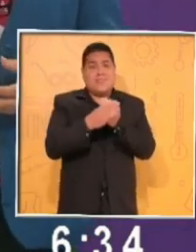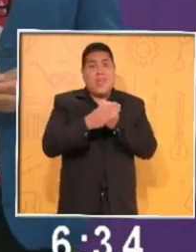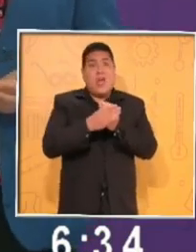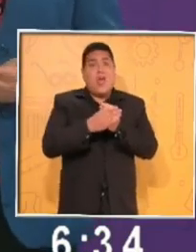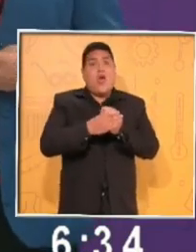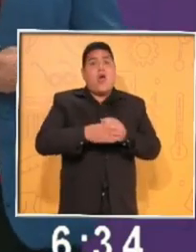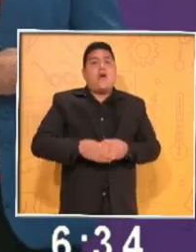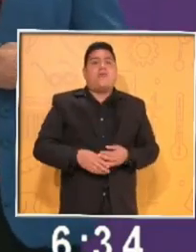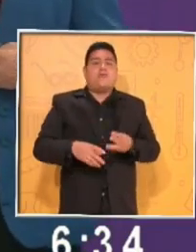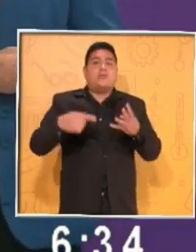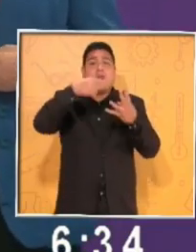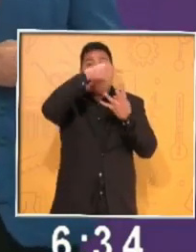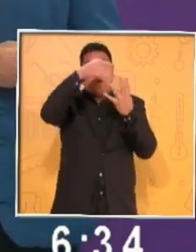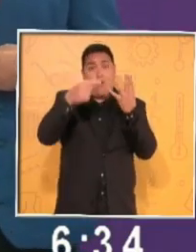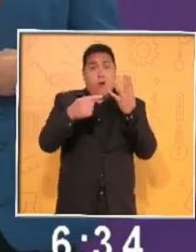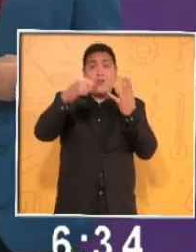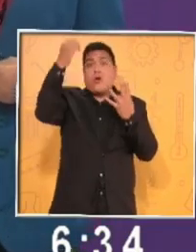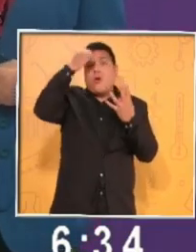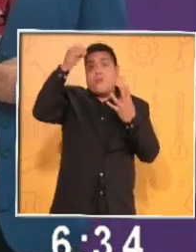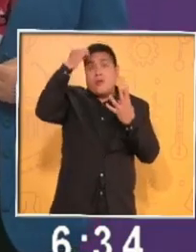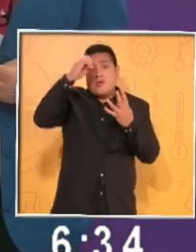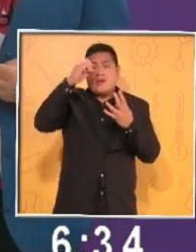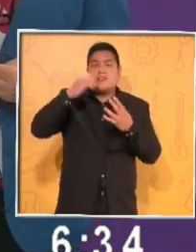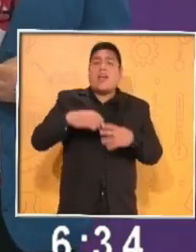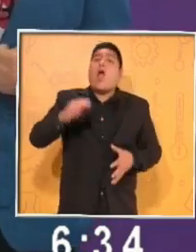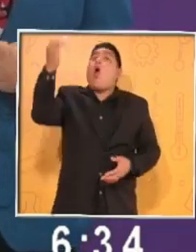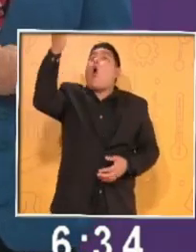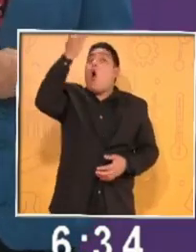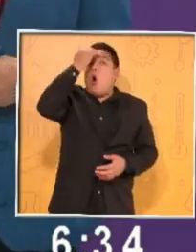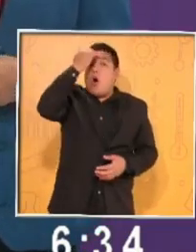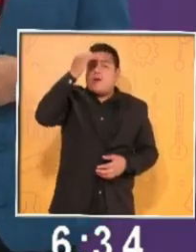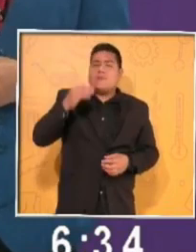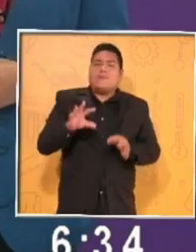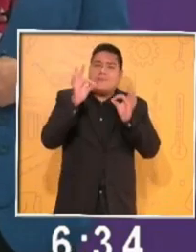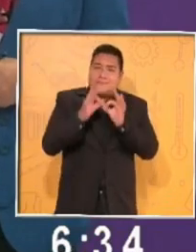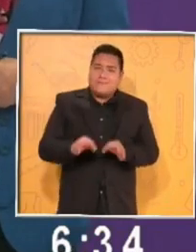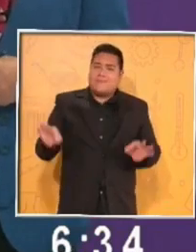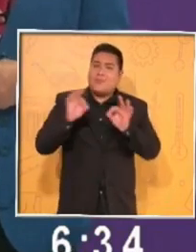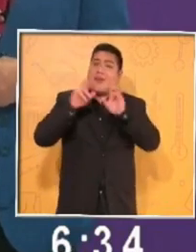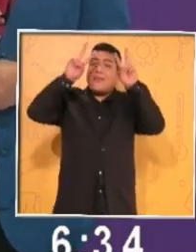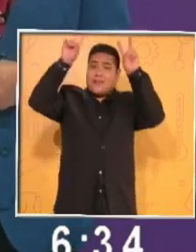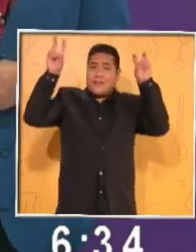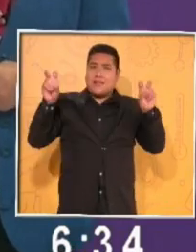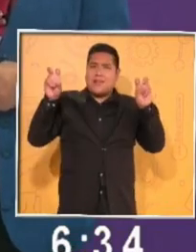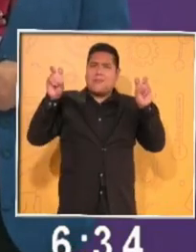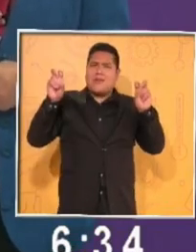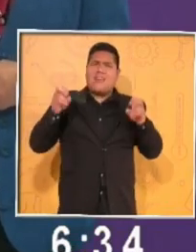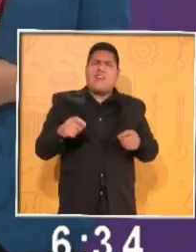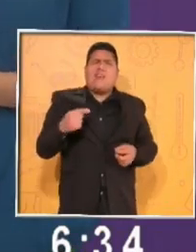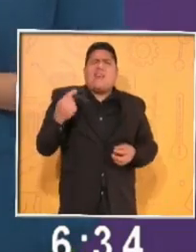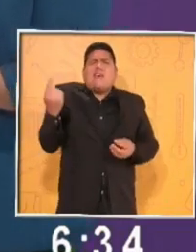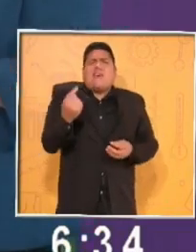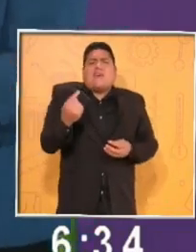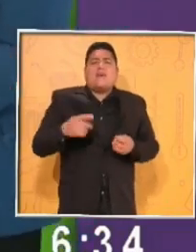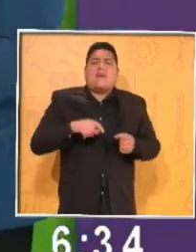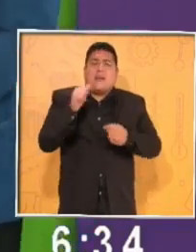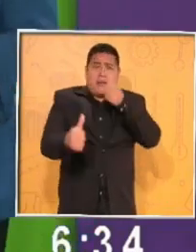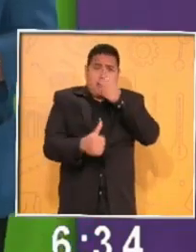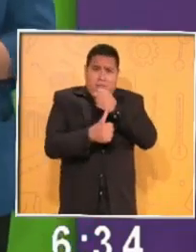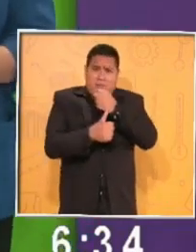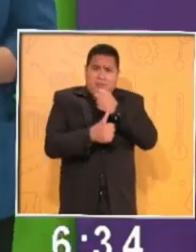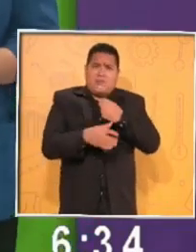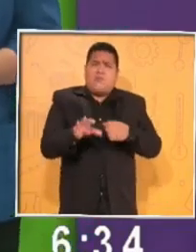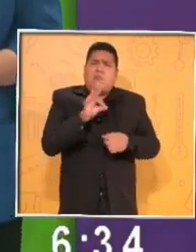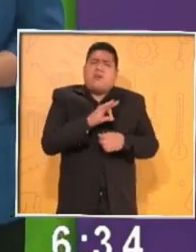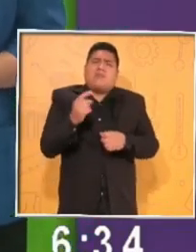puse cuatro opiniones de expertos en el tema. ¿Qué tipo de argumentos podrían ser esos? ¿Serían